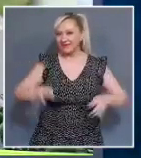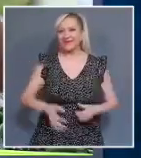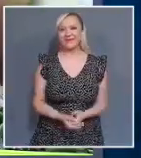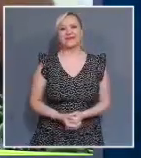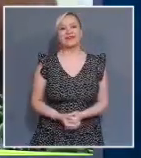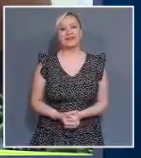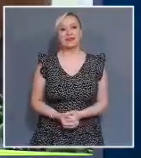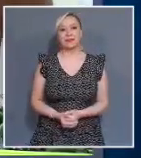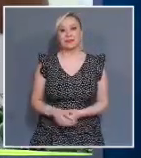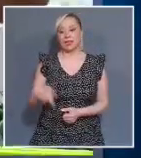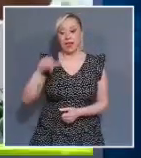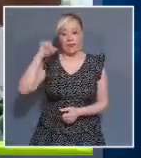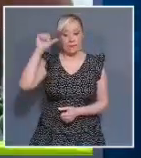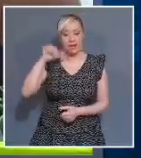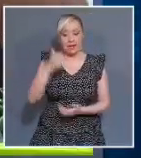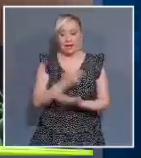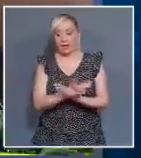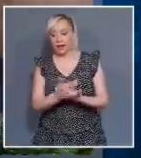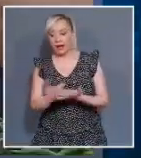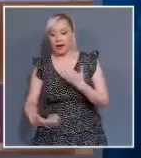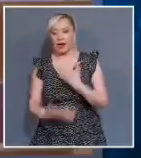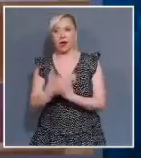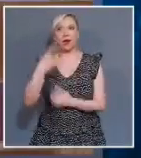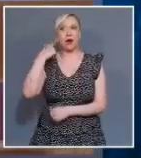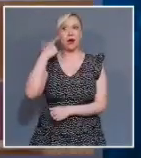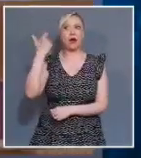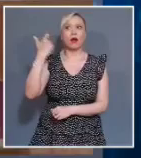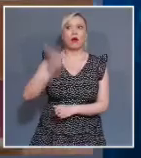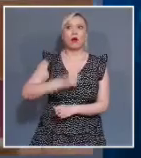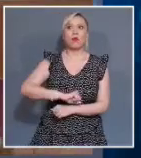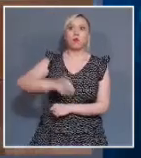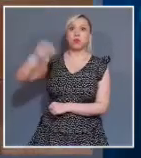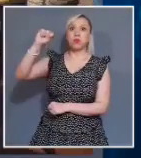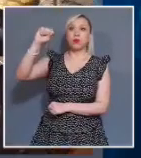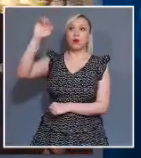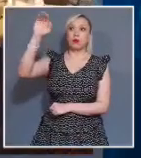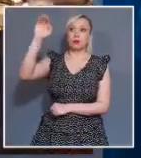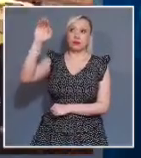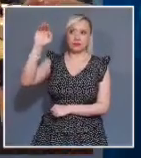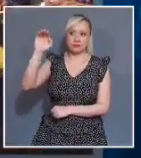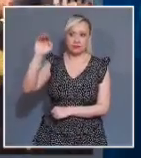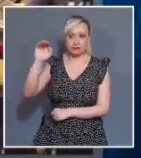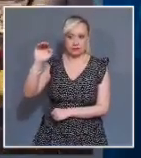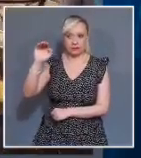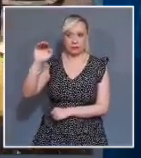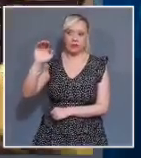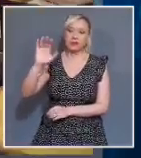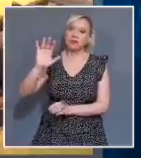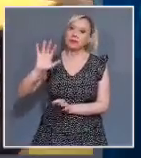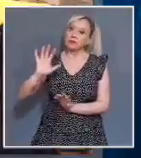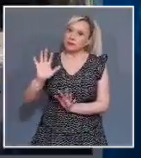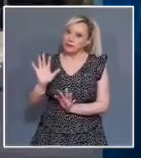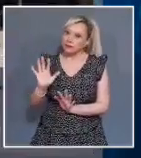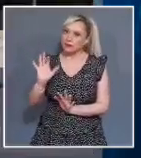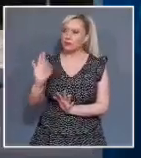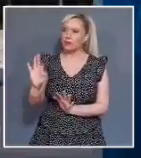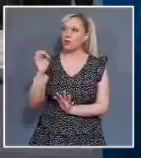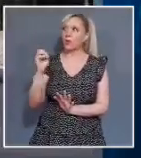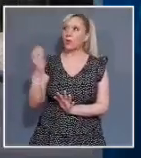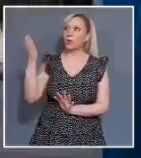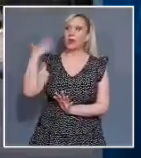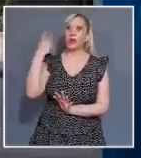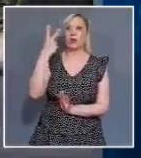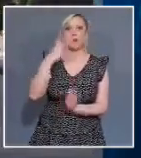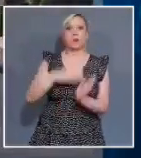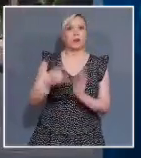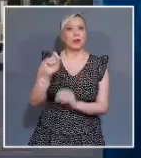abril, la inflación general disminuyó 6.24% anual, su nivel más bajo desde octubre de 2021. Los precios de